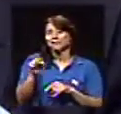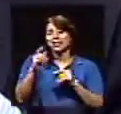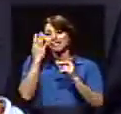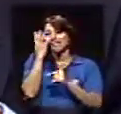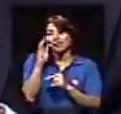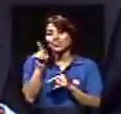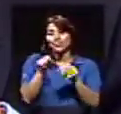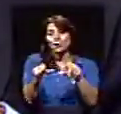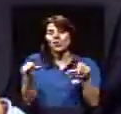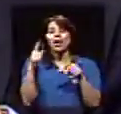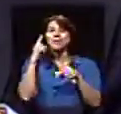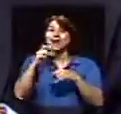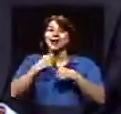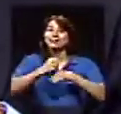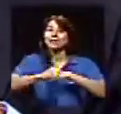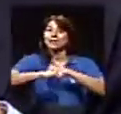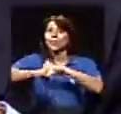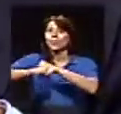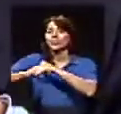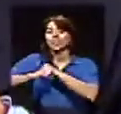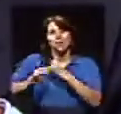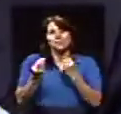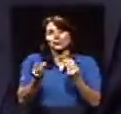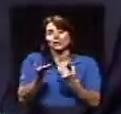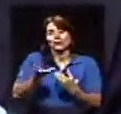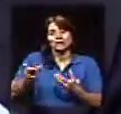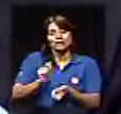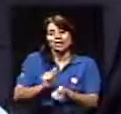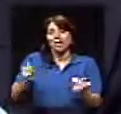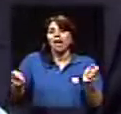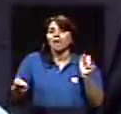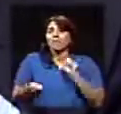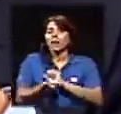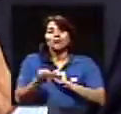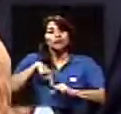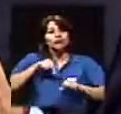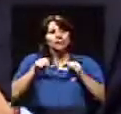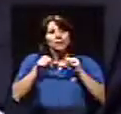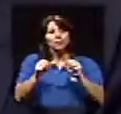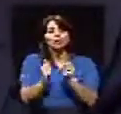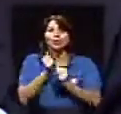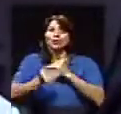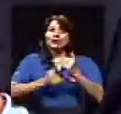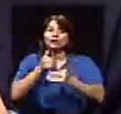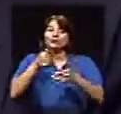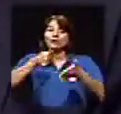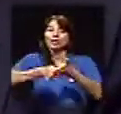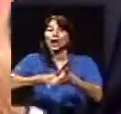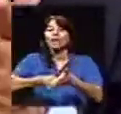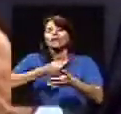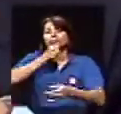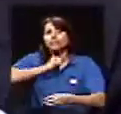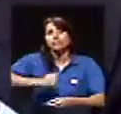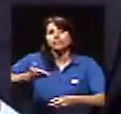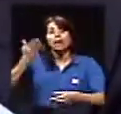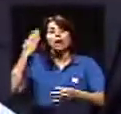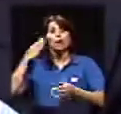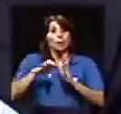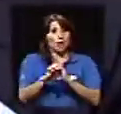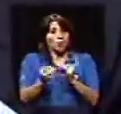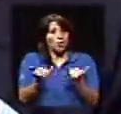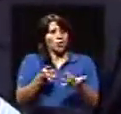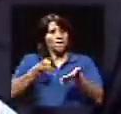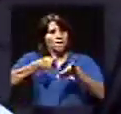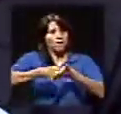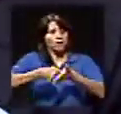Y bueno, muchas cosas han cambiado. Y seguimos con un proceso electoral todavía muy a la antigua. El voto electrónico, por ejemplo, debería ser